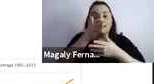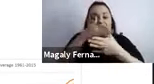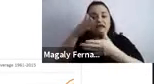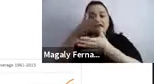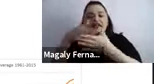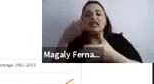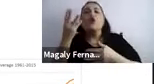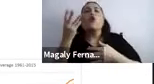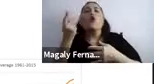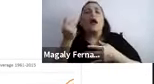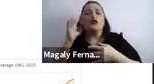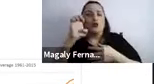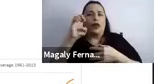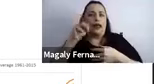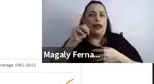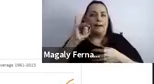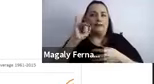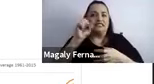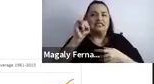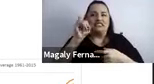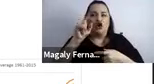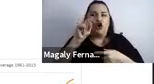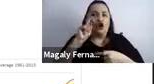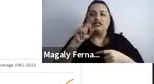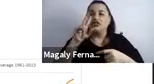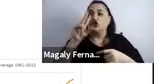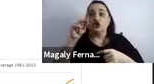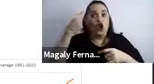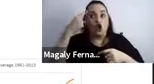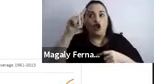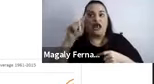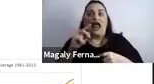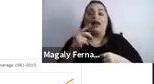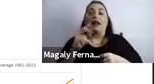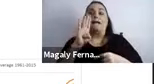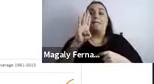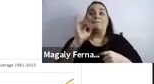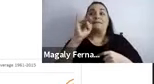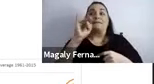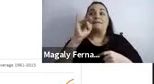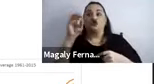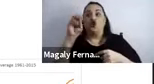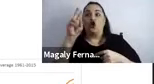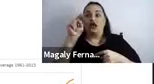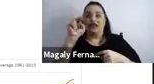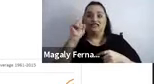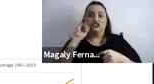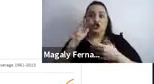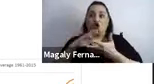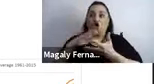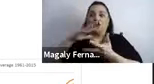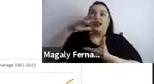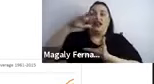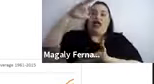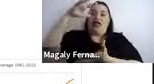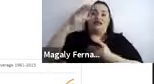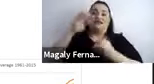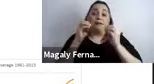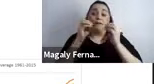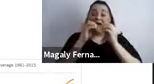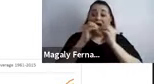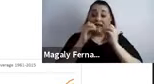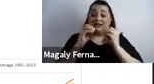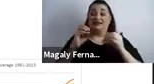de emisiones para no llegar a ese billón de toneladas y cuánta gente va a vivir este siglo. Pues cuanto más tengamos de emisiones de